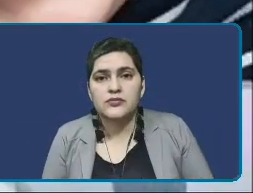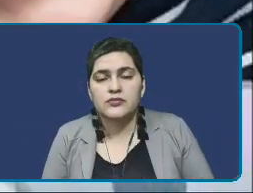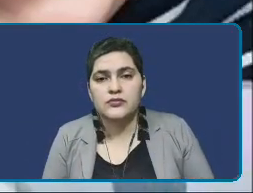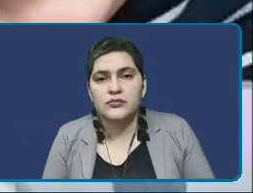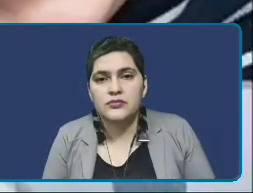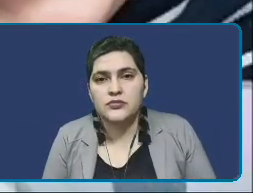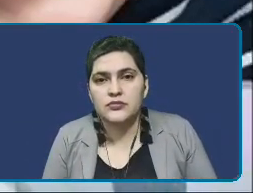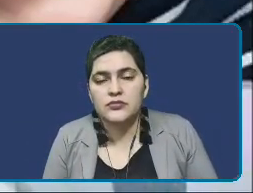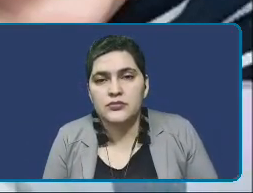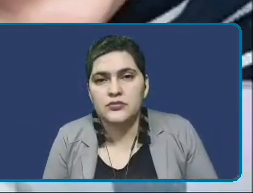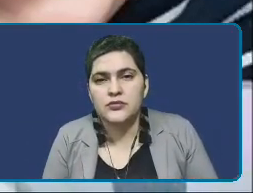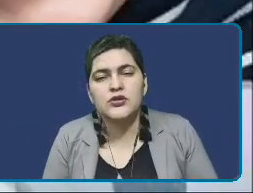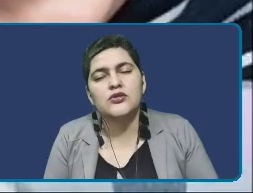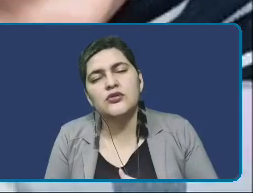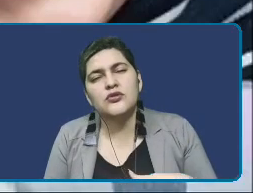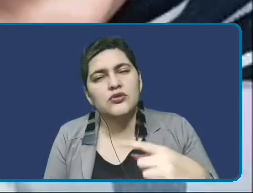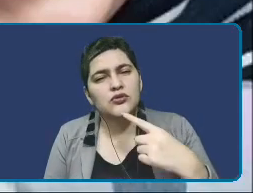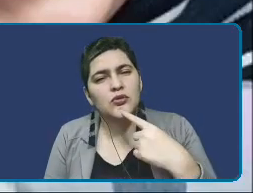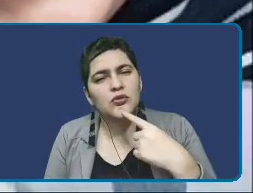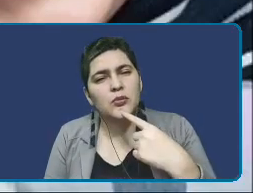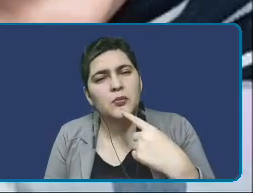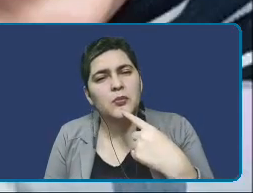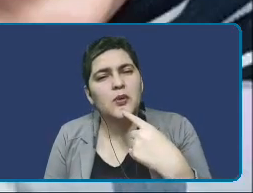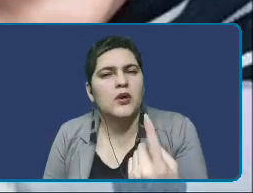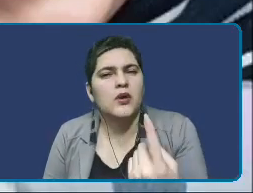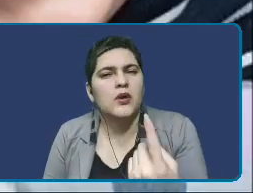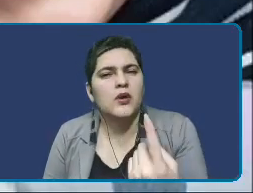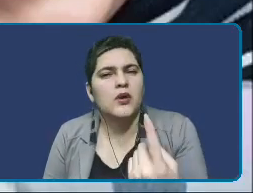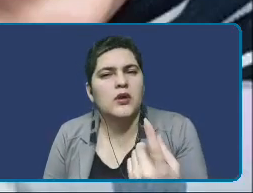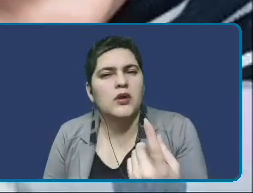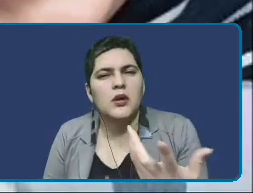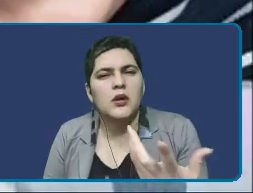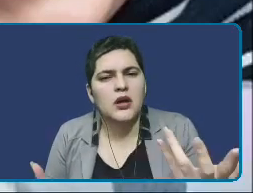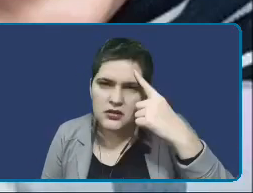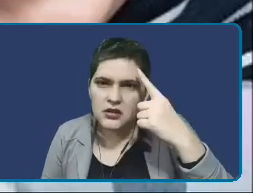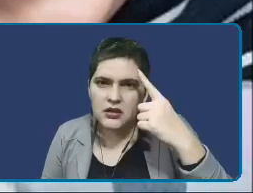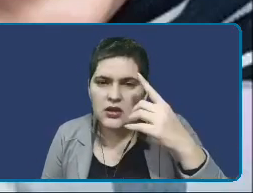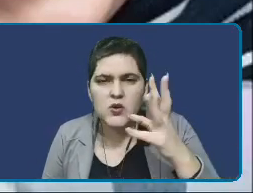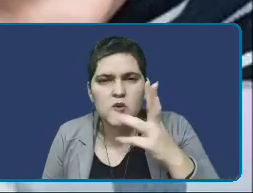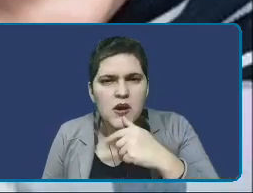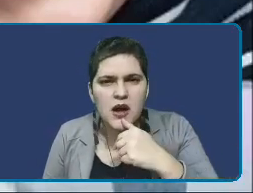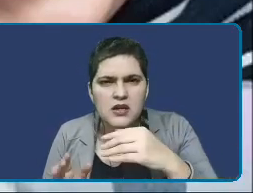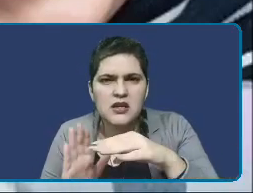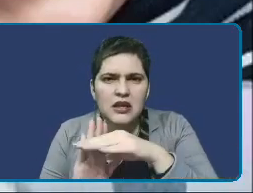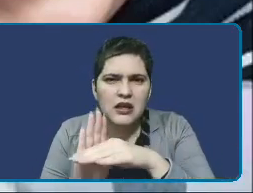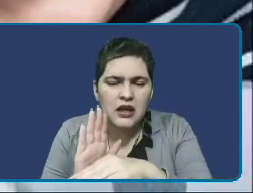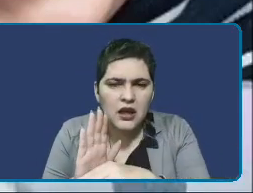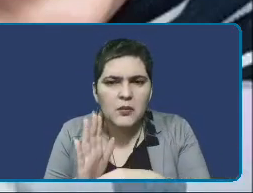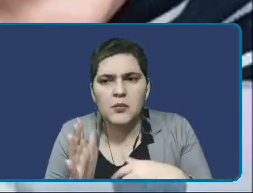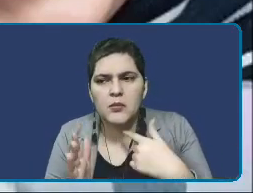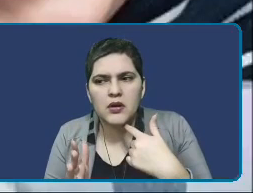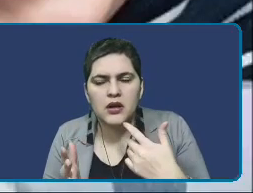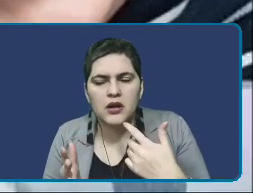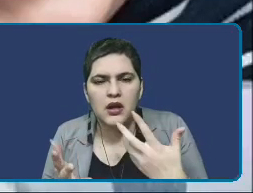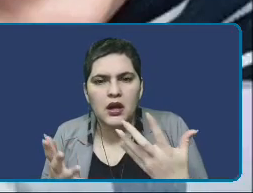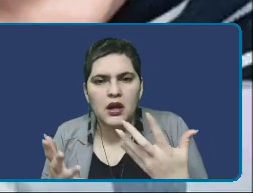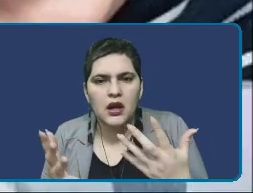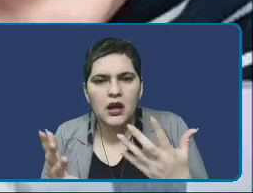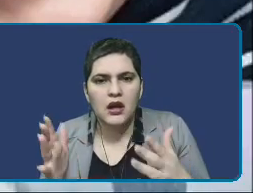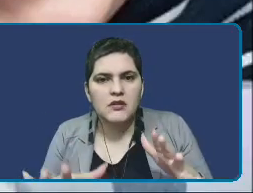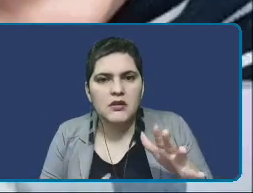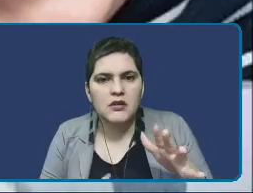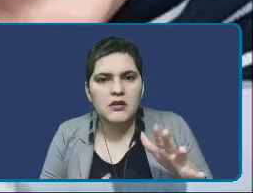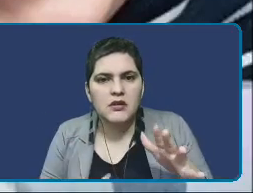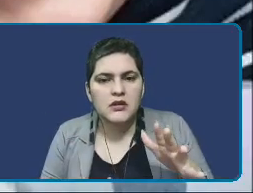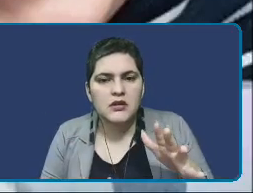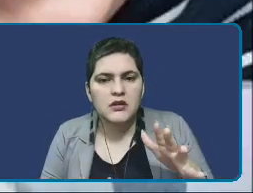les preguntara, ustedes me podrían decir por qué creen que ha pasado que no existe una guía, porque muchas veces uno quisiera ir a mirar, ¿no es cierto?, que me digan cómo